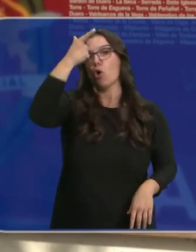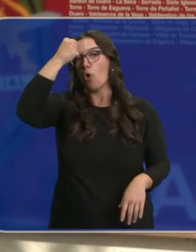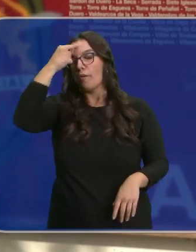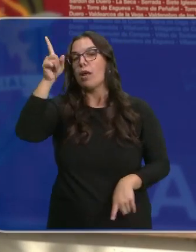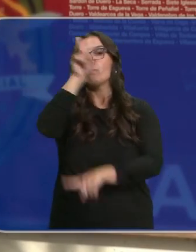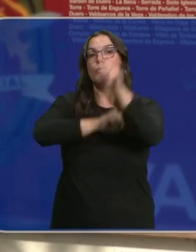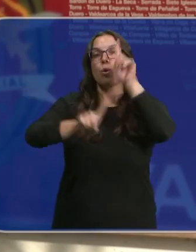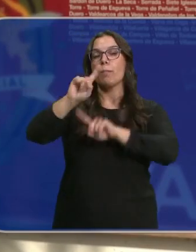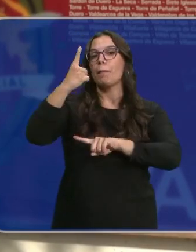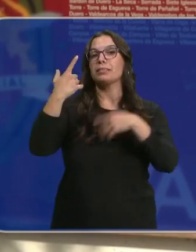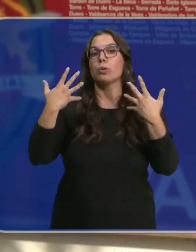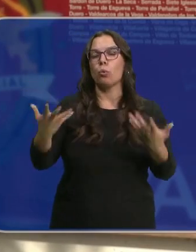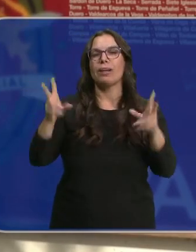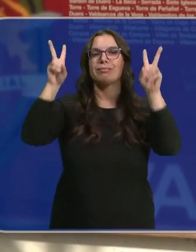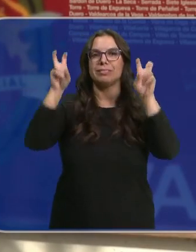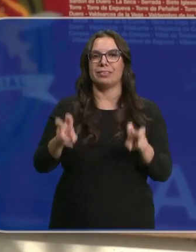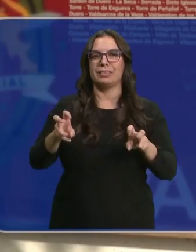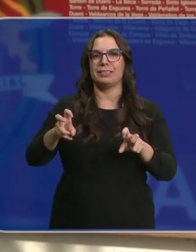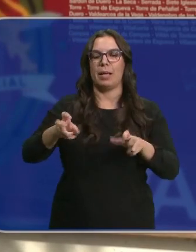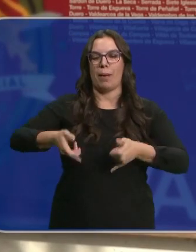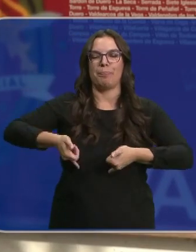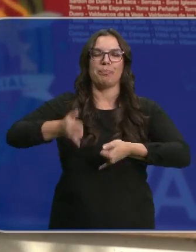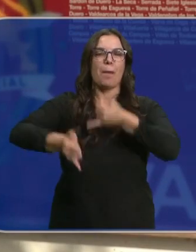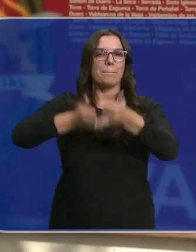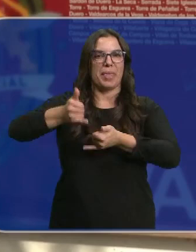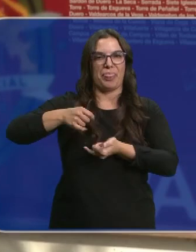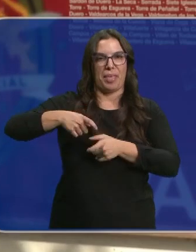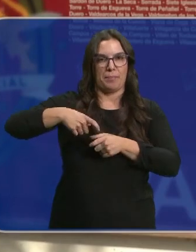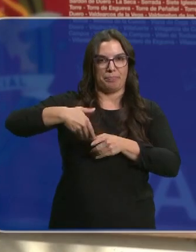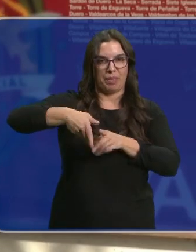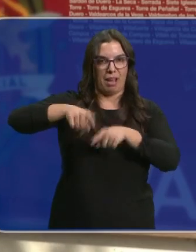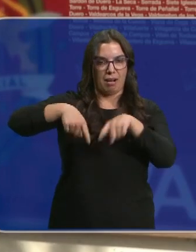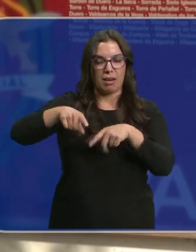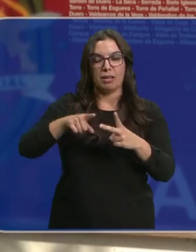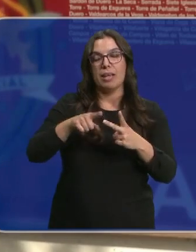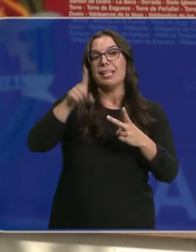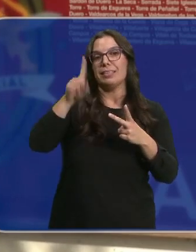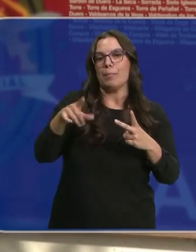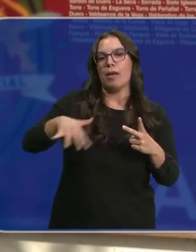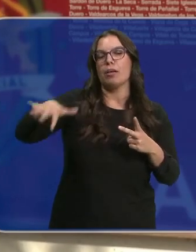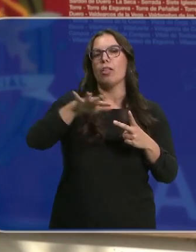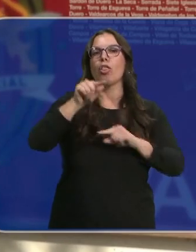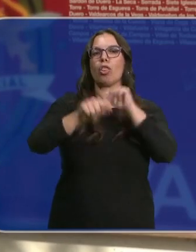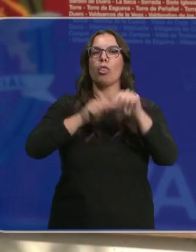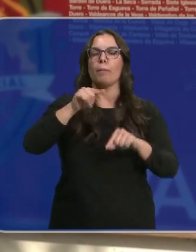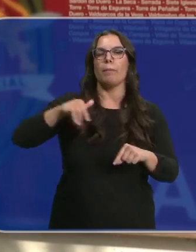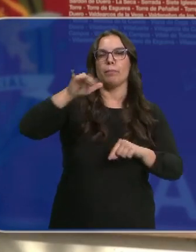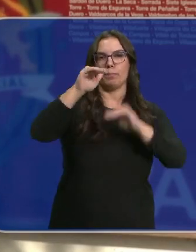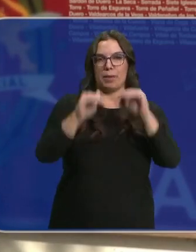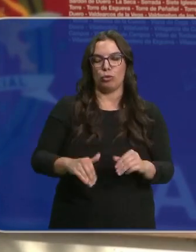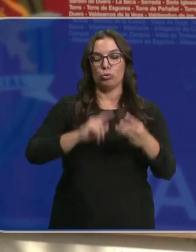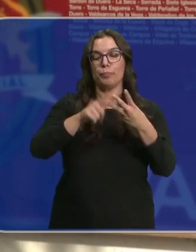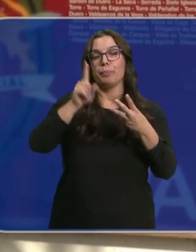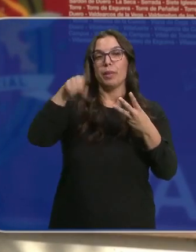la polémica se ha centrado alrededor del carril bici, también en la implantación de las futuras zonas de bajas emisiones. Y